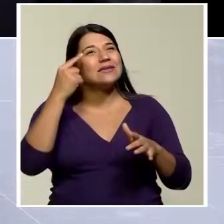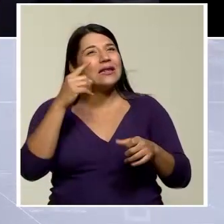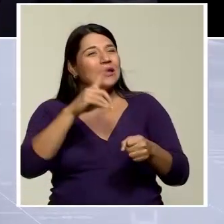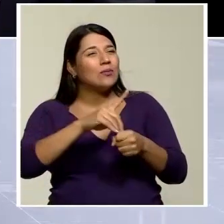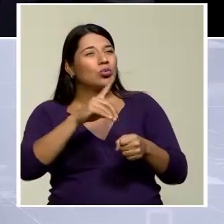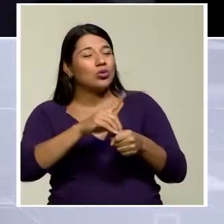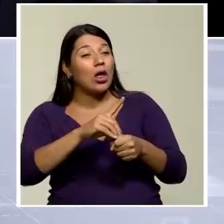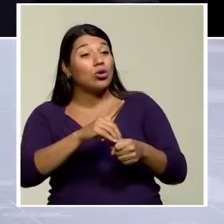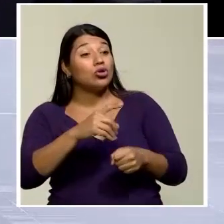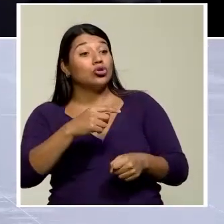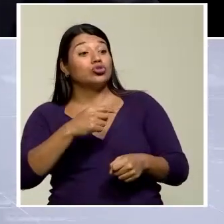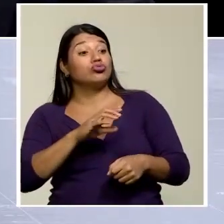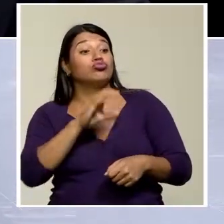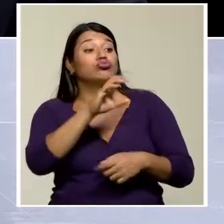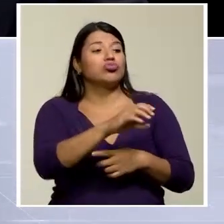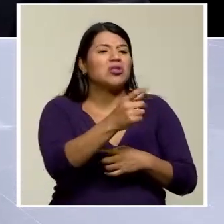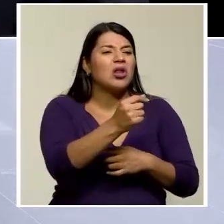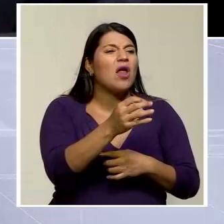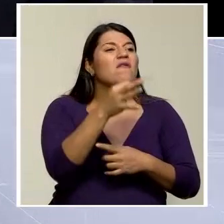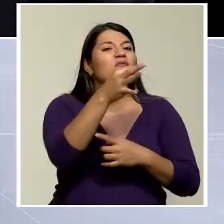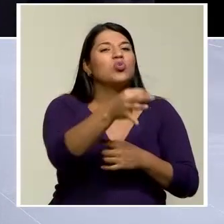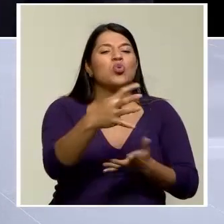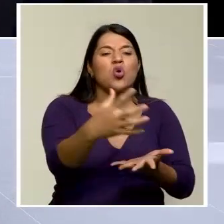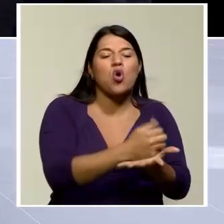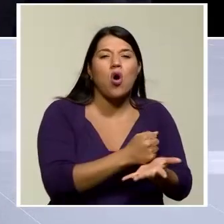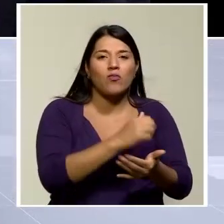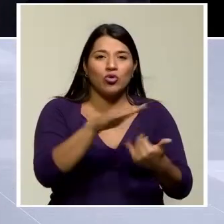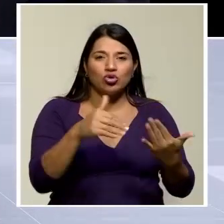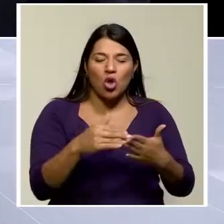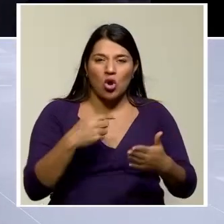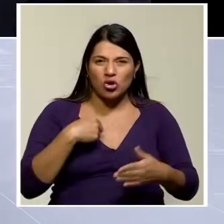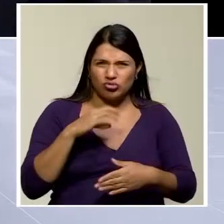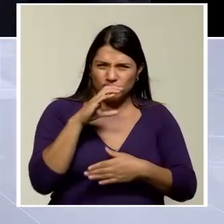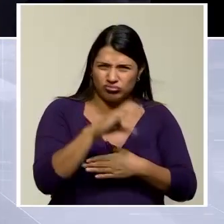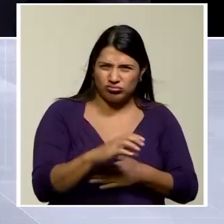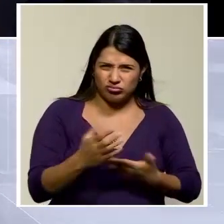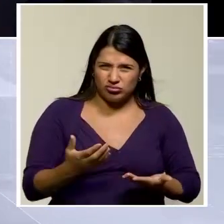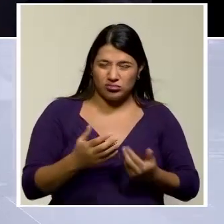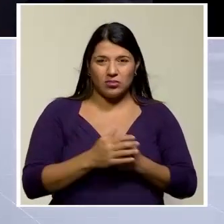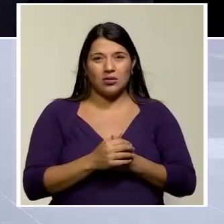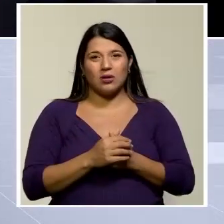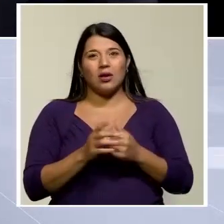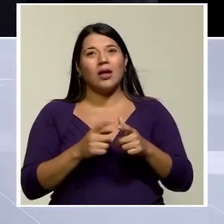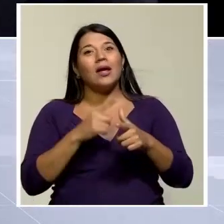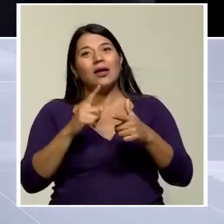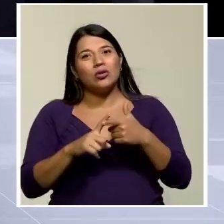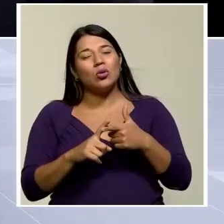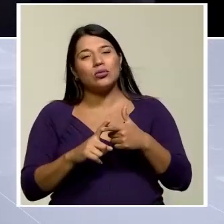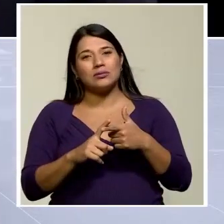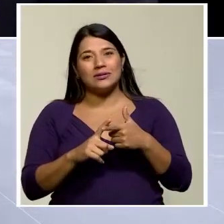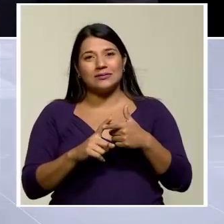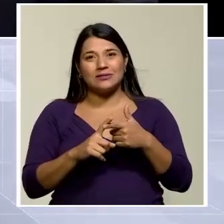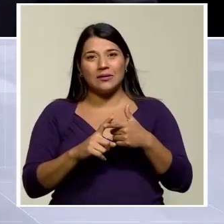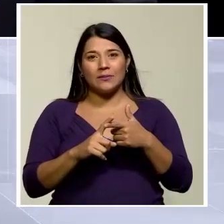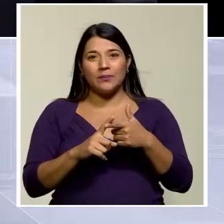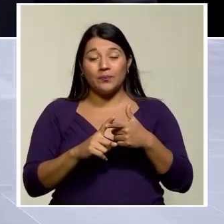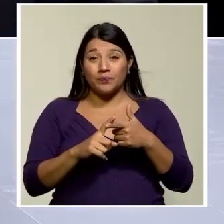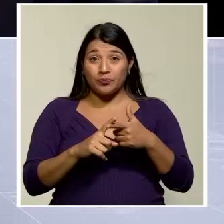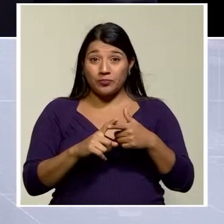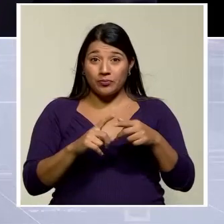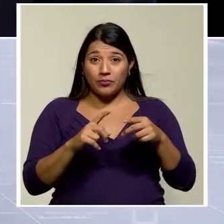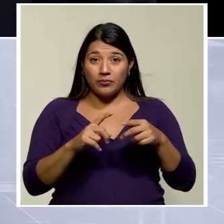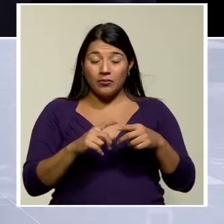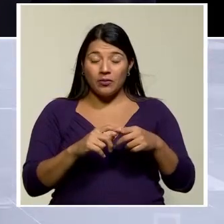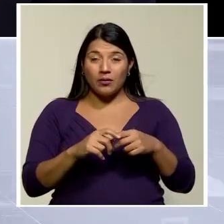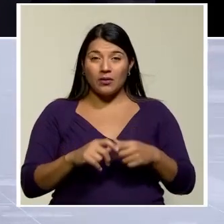a costa del pueblo. El retorno. ¿Verdad? Y eso es lo que hemos tenido muchas veces, diputados que están para responder a quienes les financiaron la